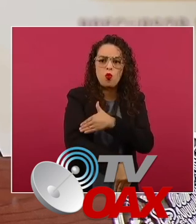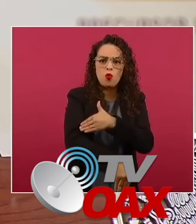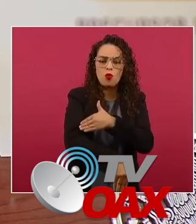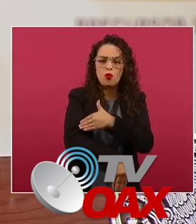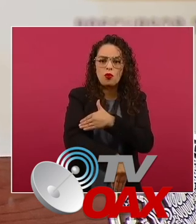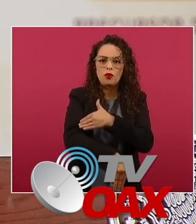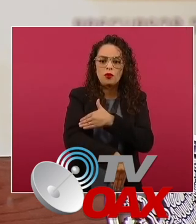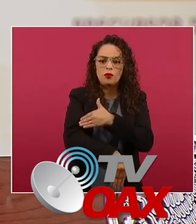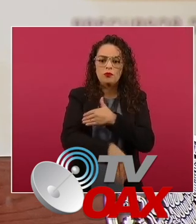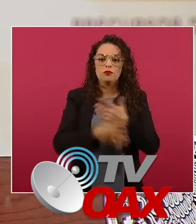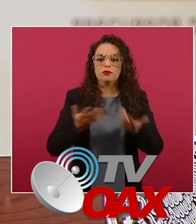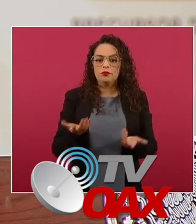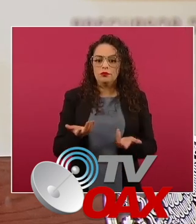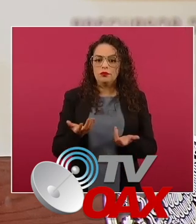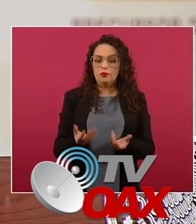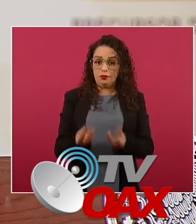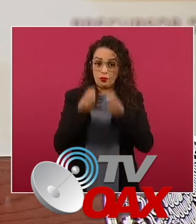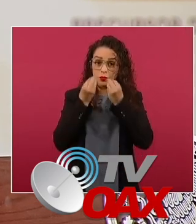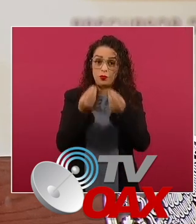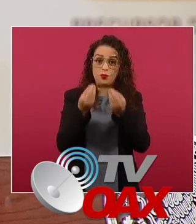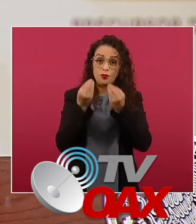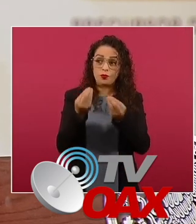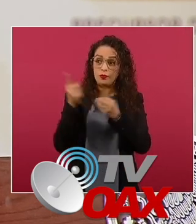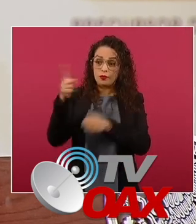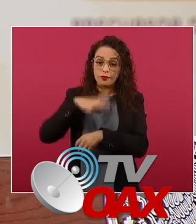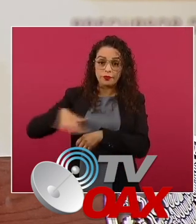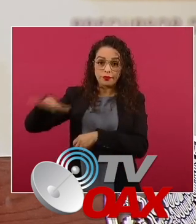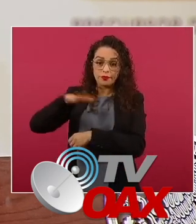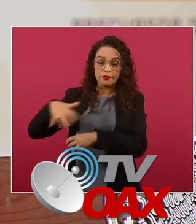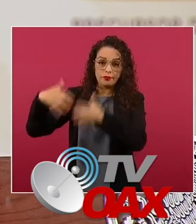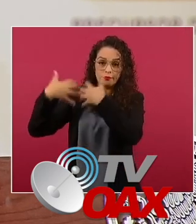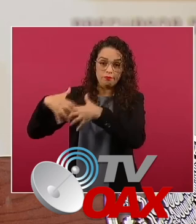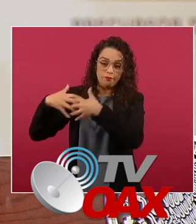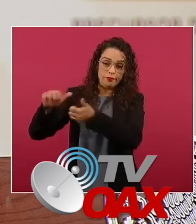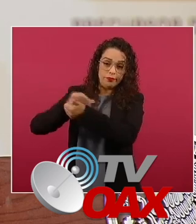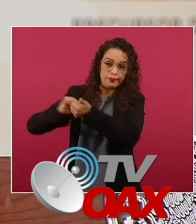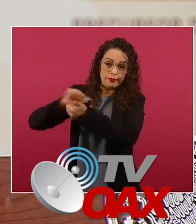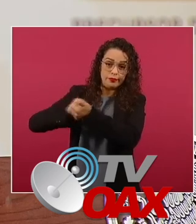muchas refinerías se pusieron en venta,